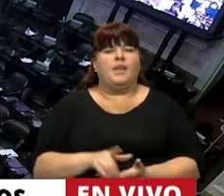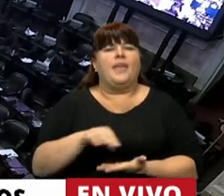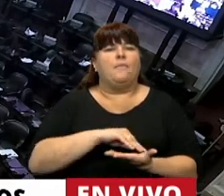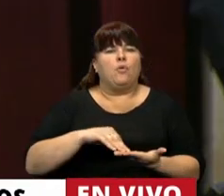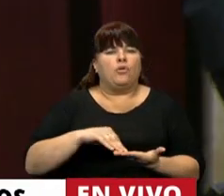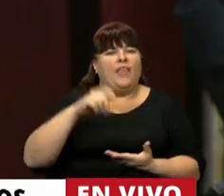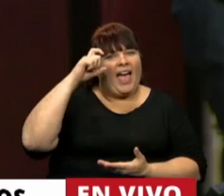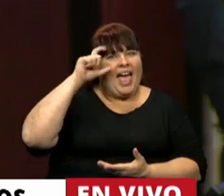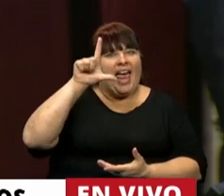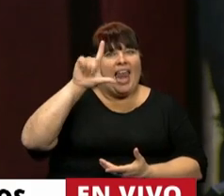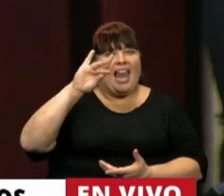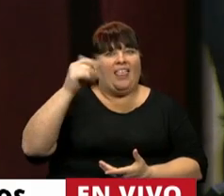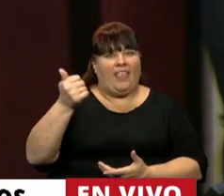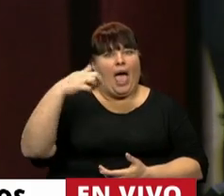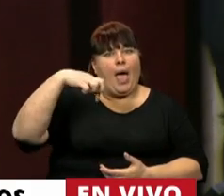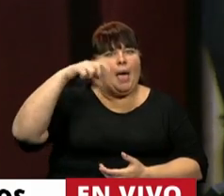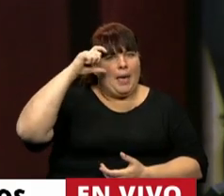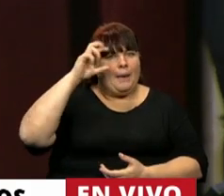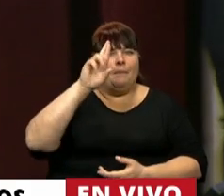Diputada Elda Pertile.